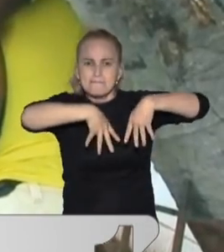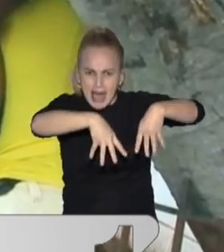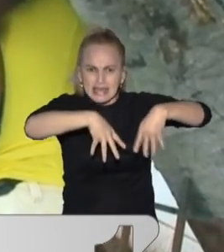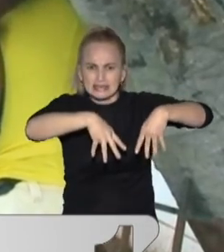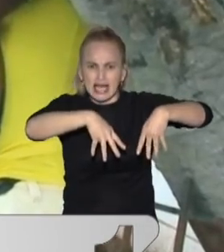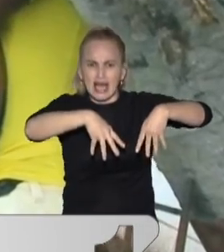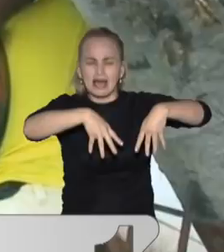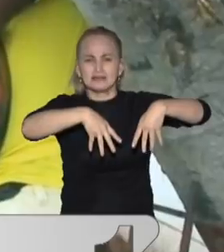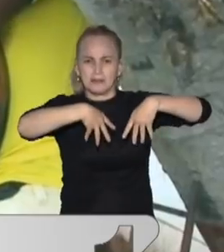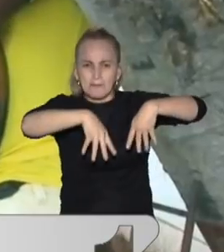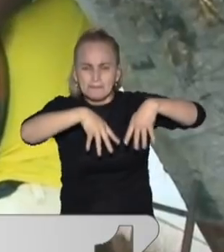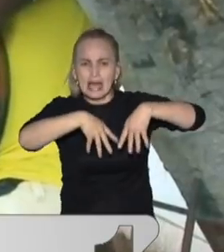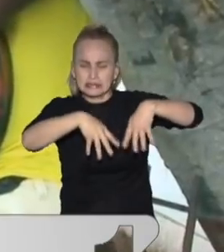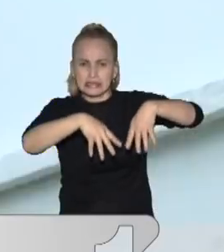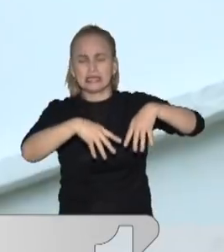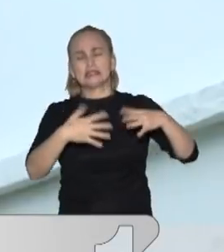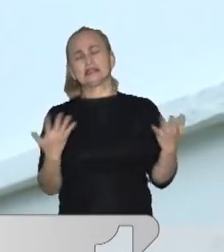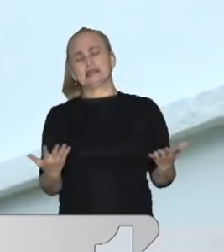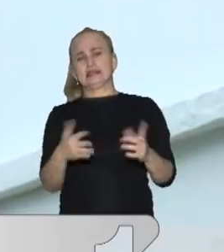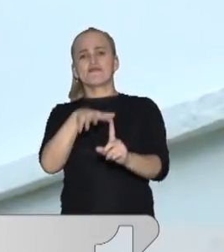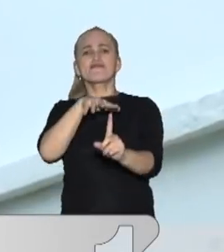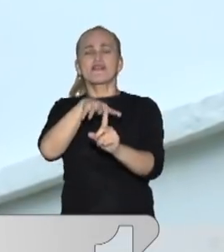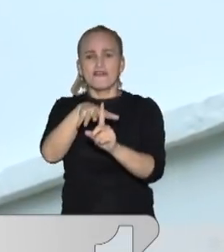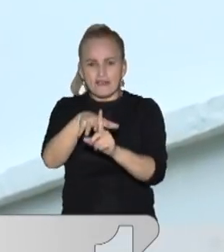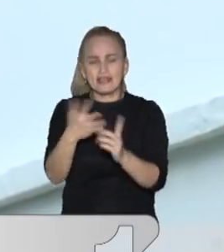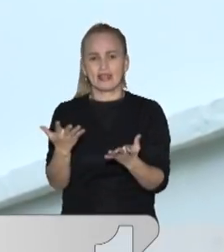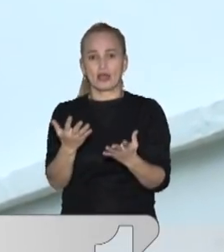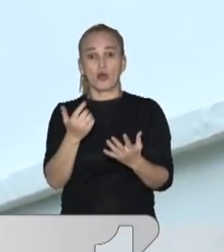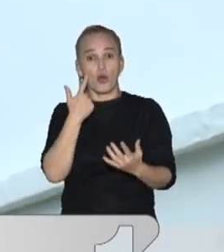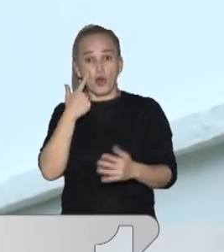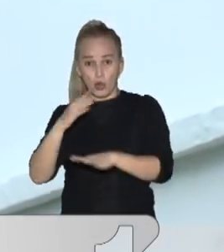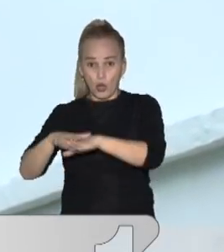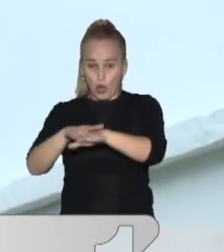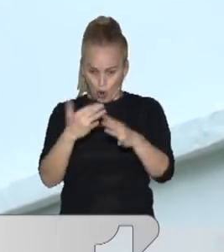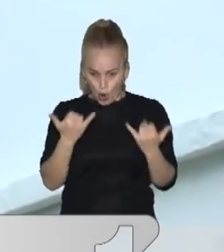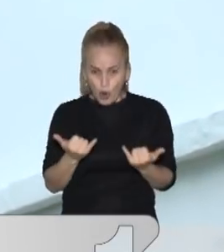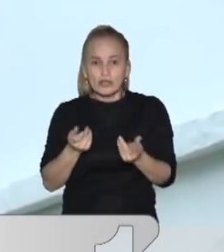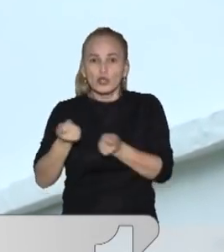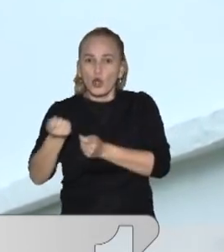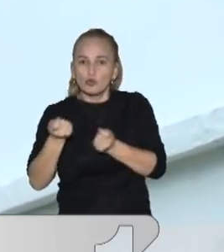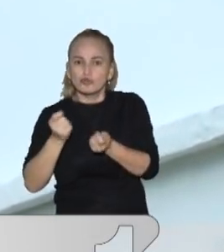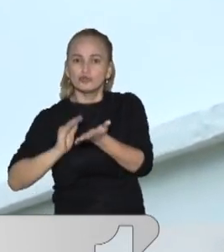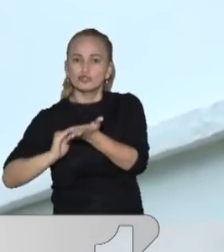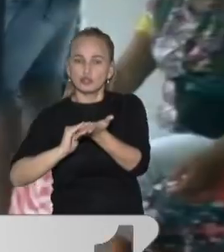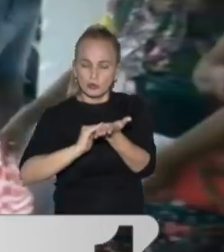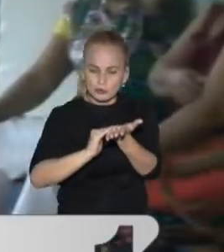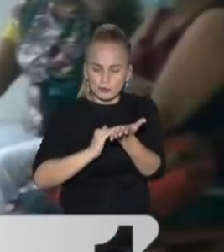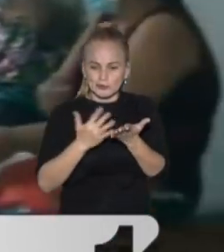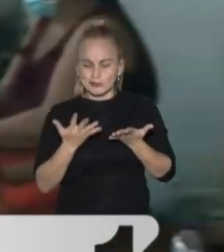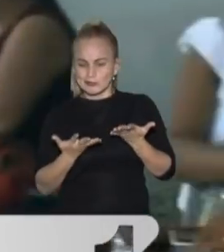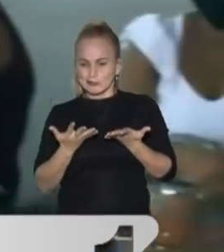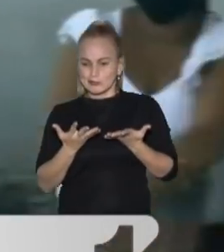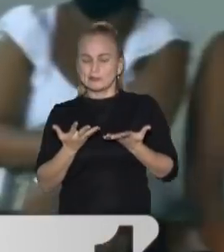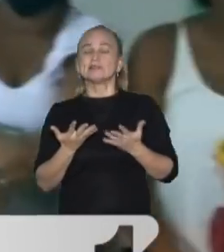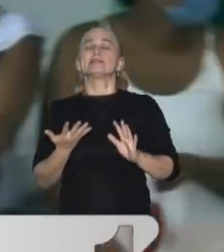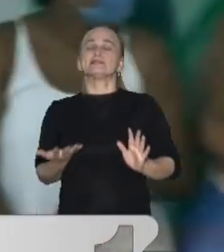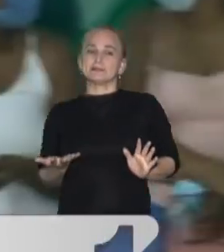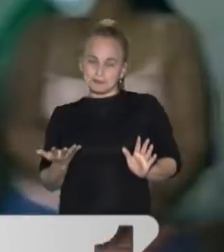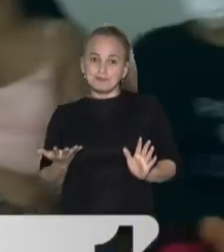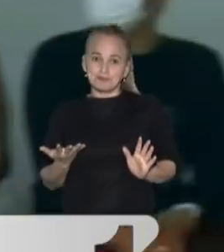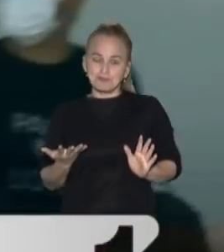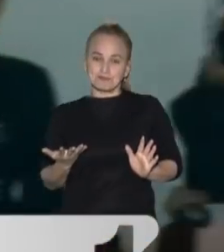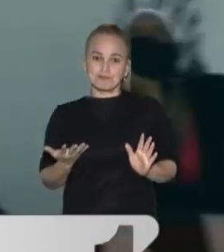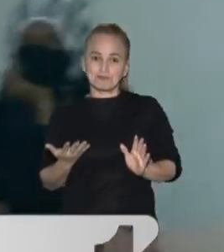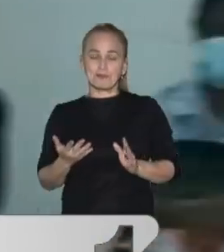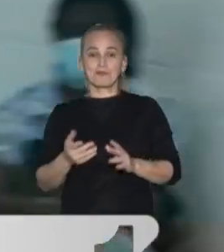social va a profundizar esta crisis, de tal manera que hoy deben tomarse unas medidas tristes, incómodas, pero son